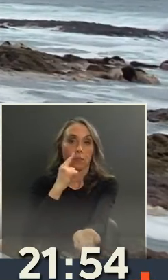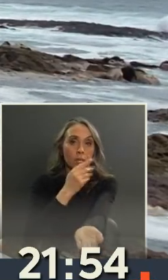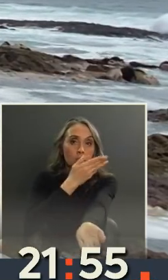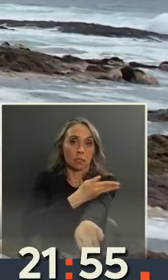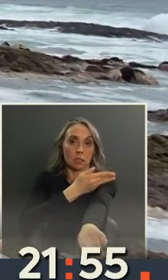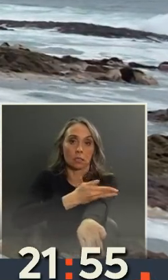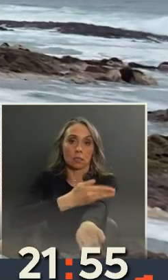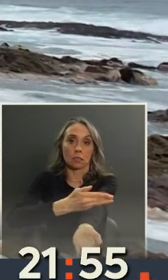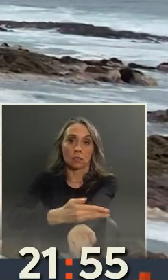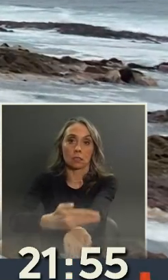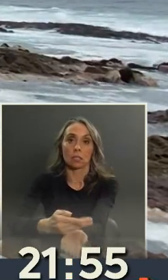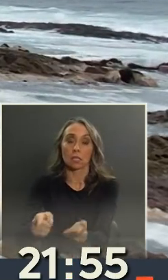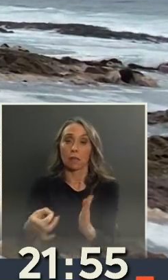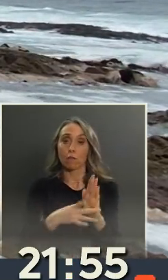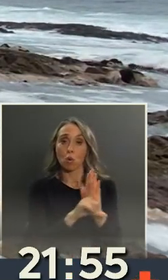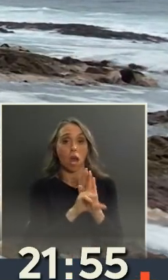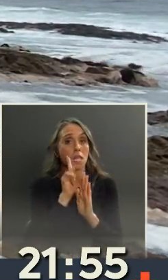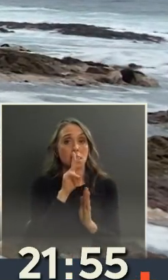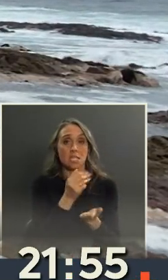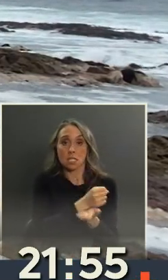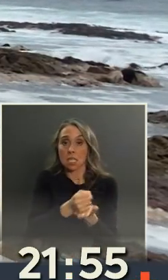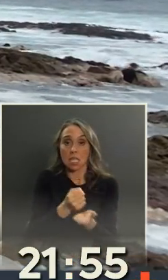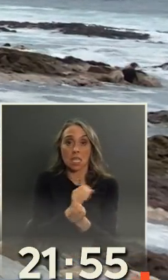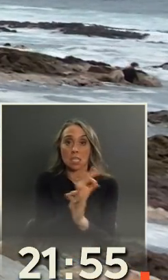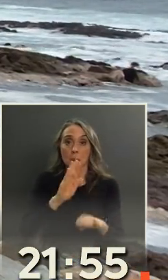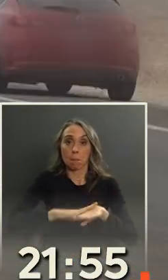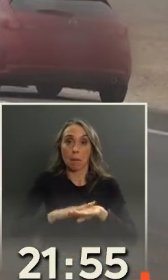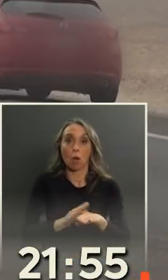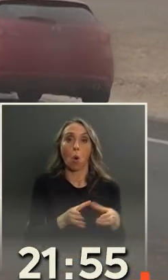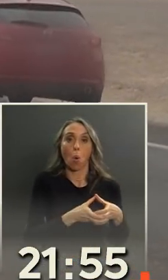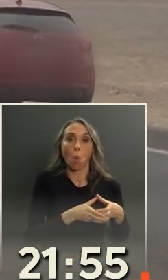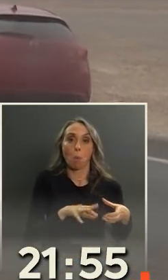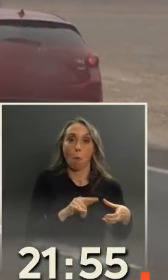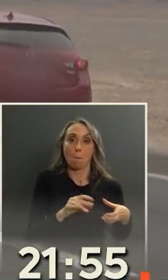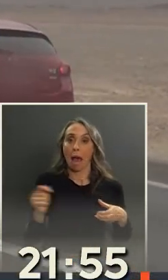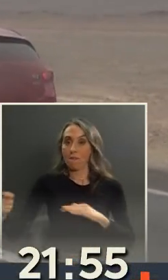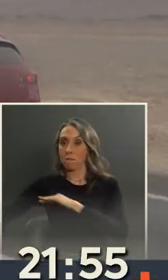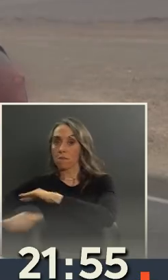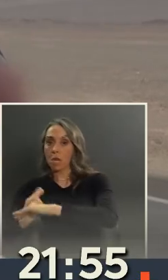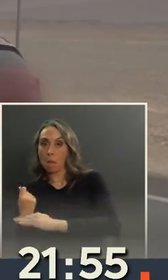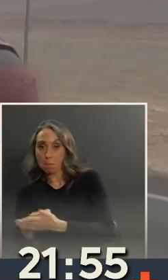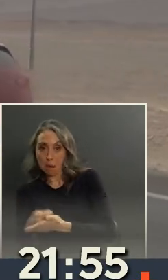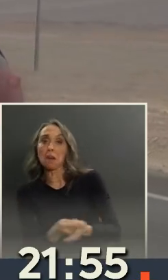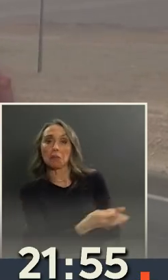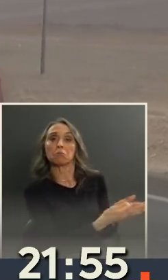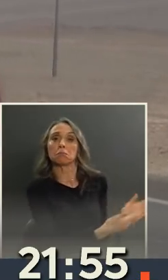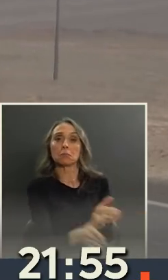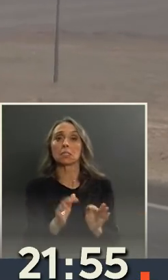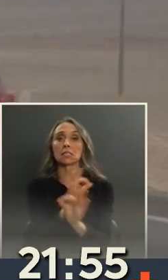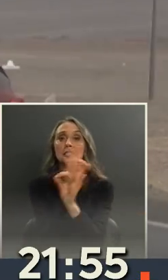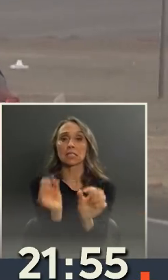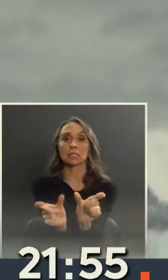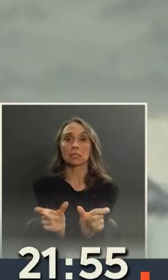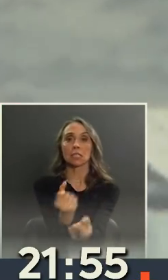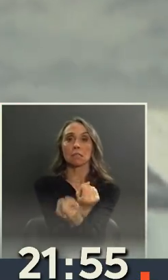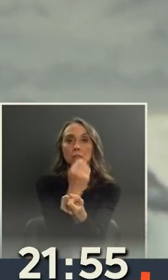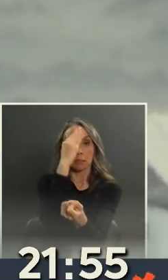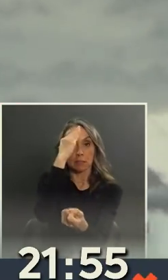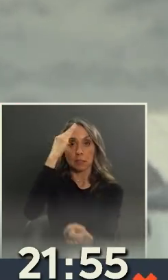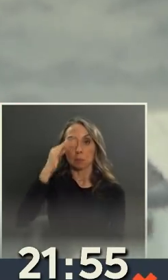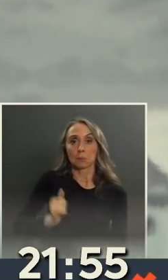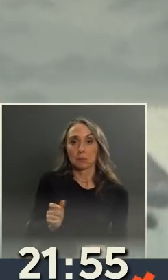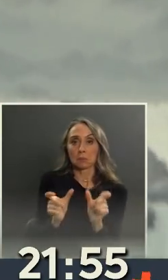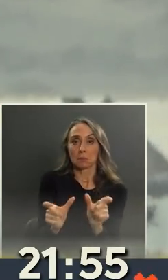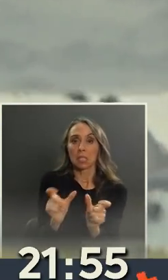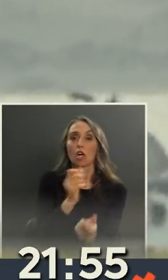estas situaciones irregulares, ilegales, estas mafias que operan y que operan porque no hay presencia institucional, porque no hemos hecho las cosas bien